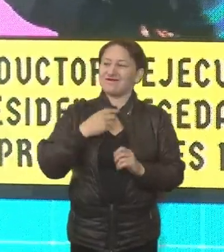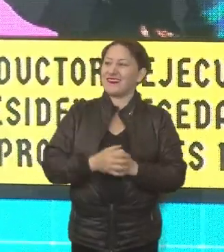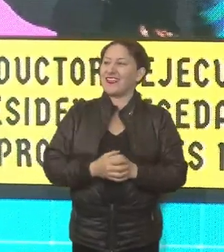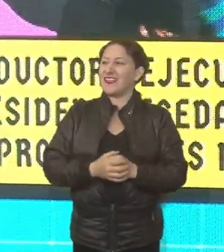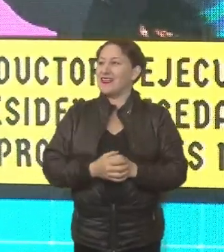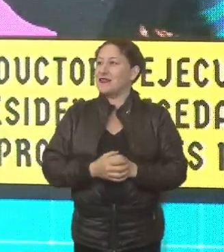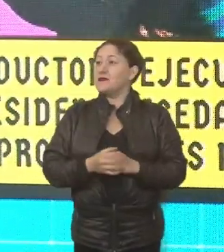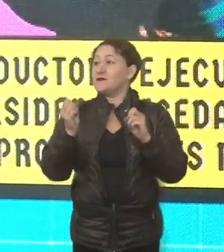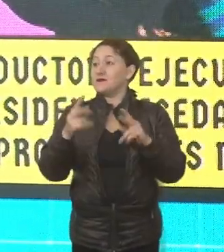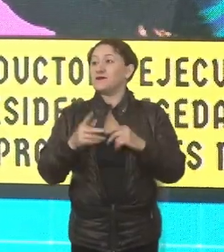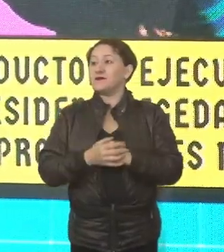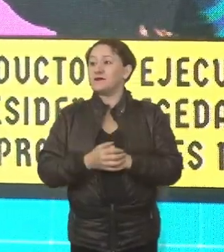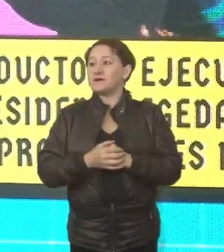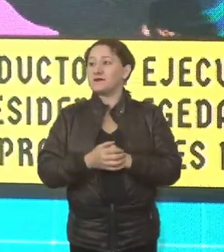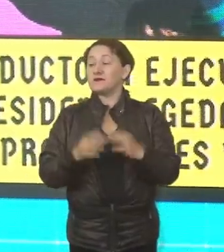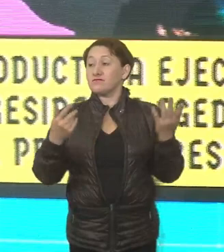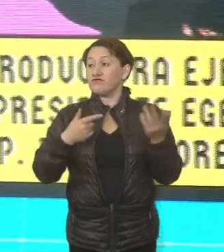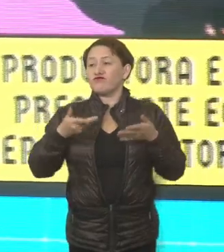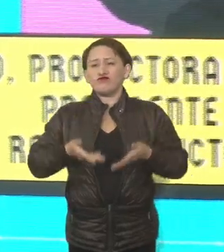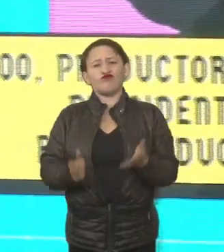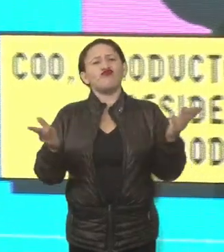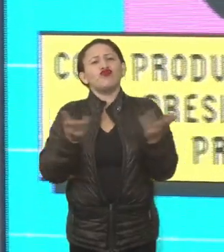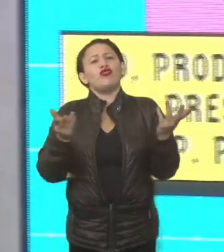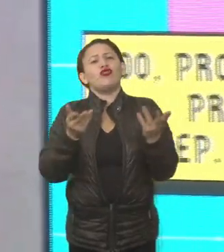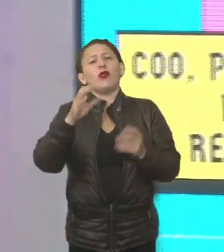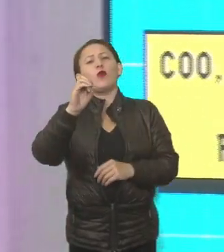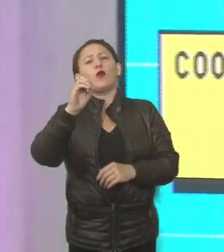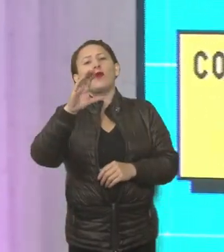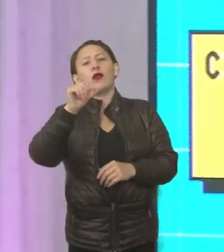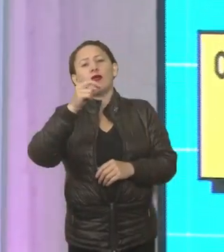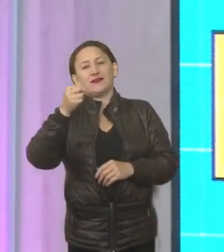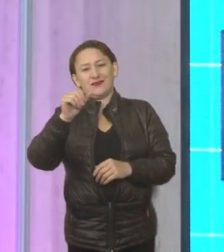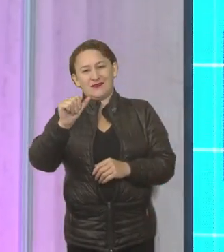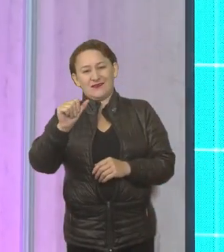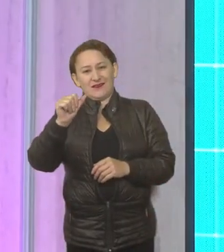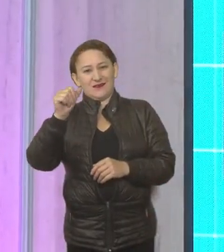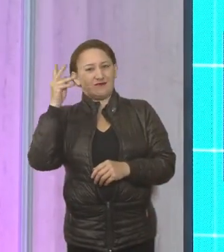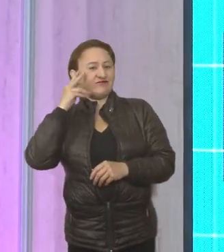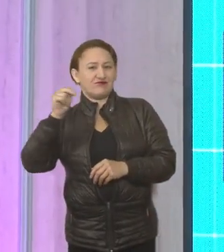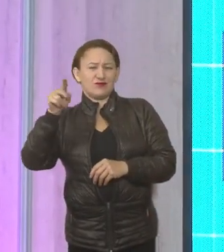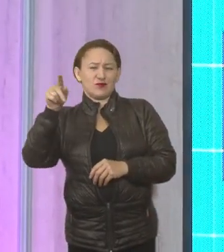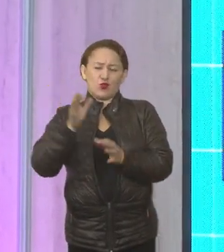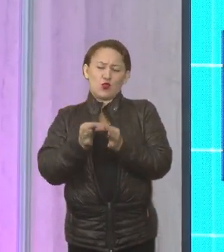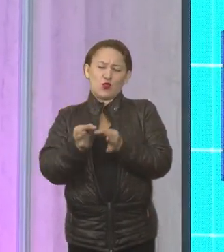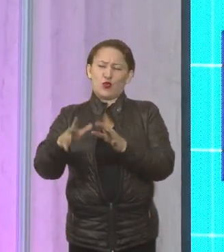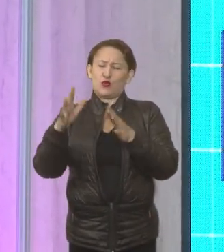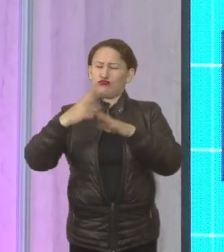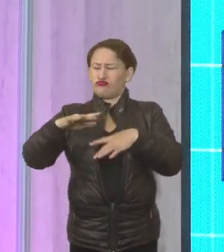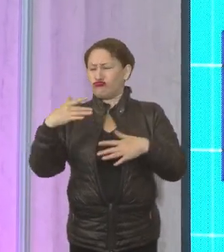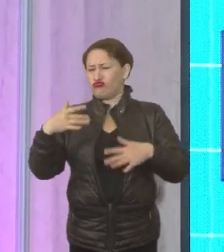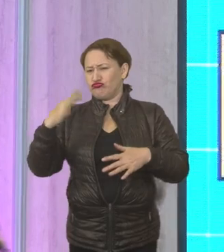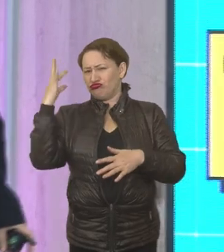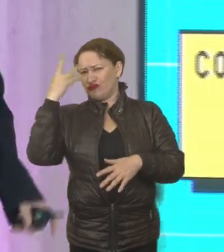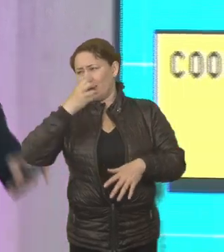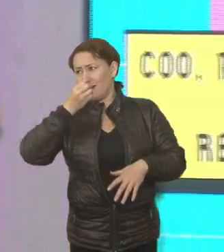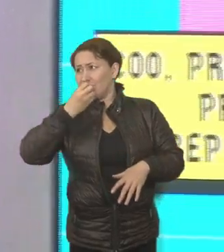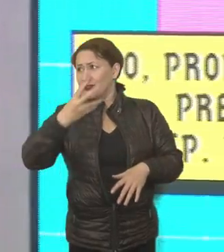Ok, y bueno, básicamente yo nací en Ocaña, norte de Santander, un pueblo maravilloso, de